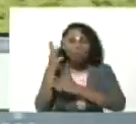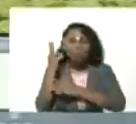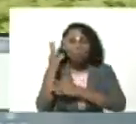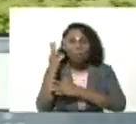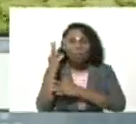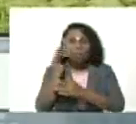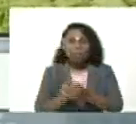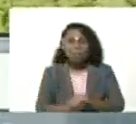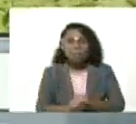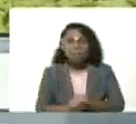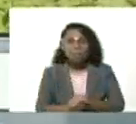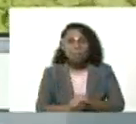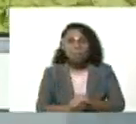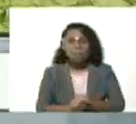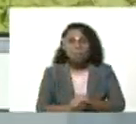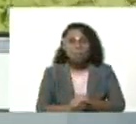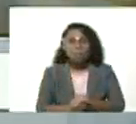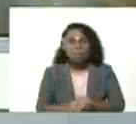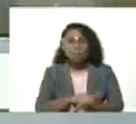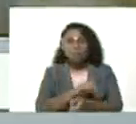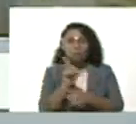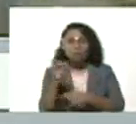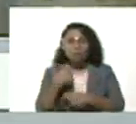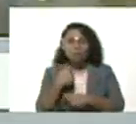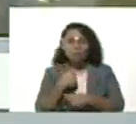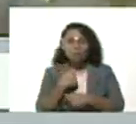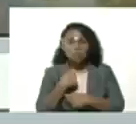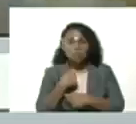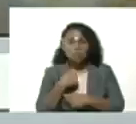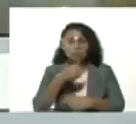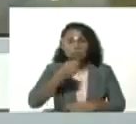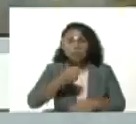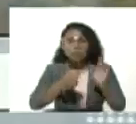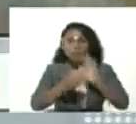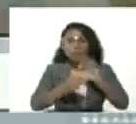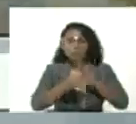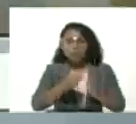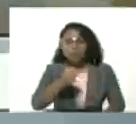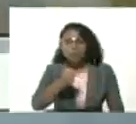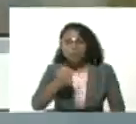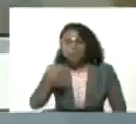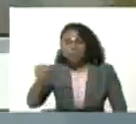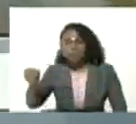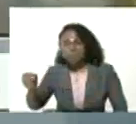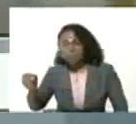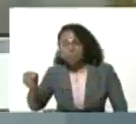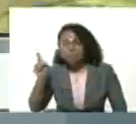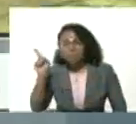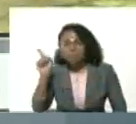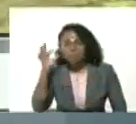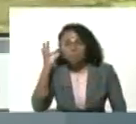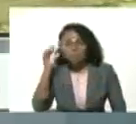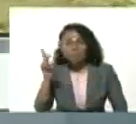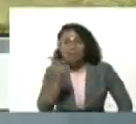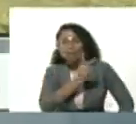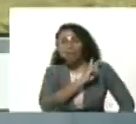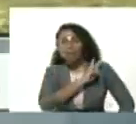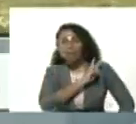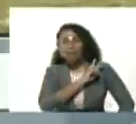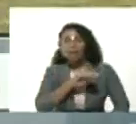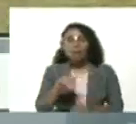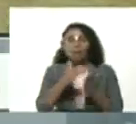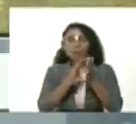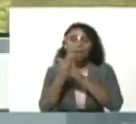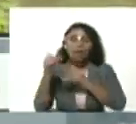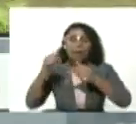Araceli Mirabal, a quien yo le voy a pasar el micrófono. Ella es jefe de comunidad